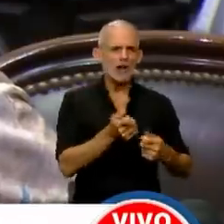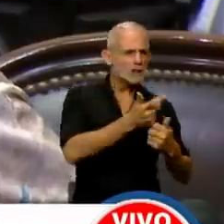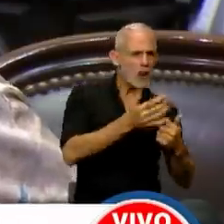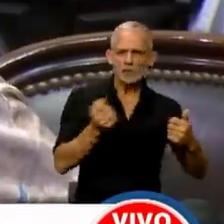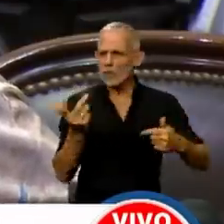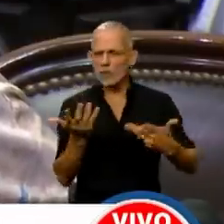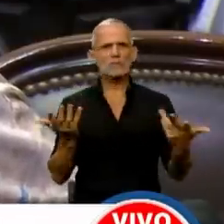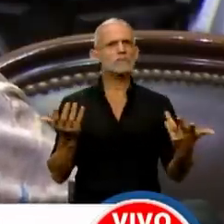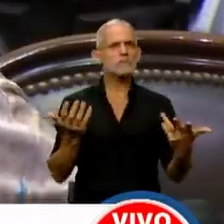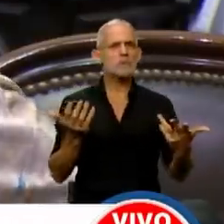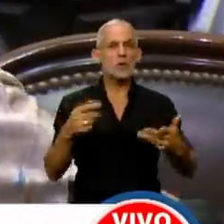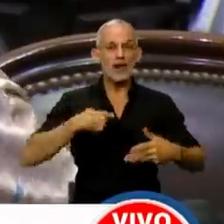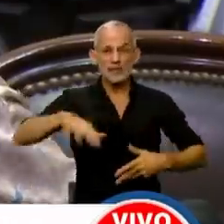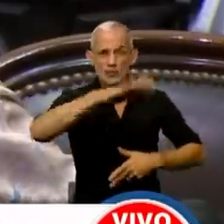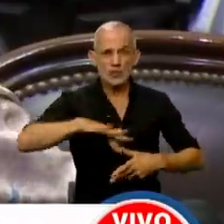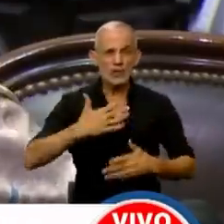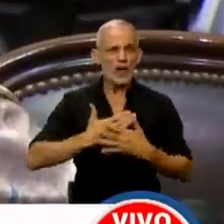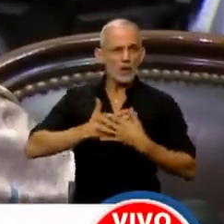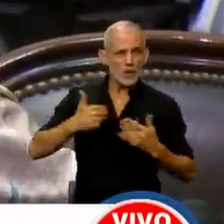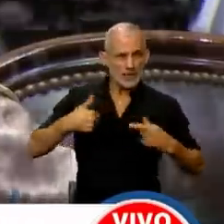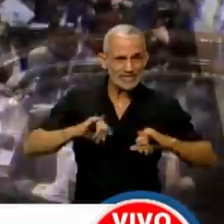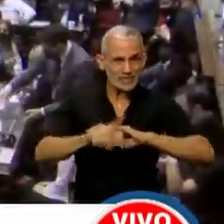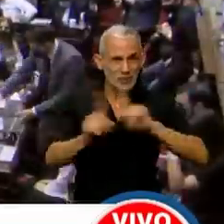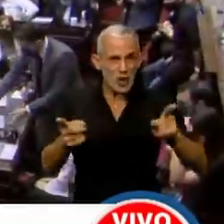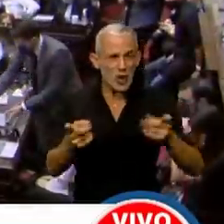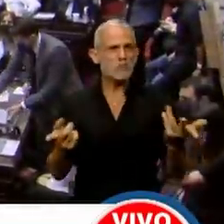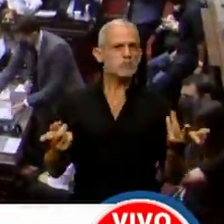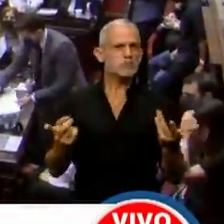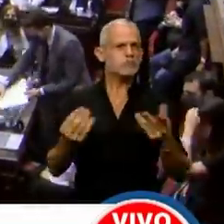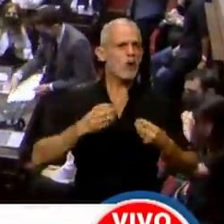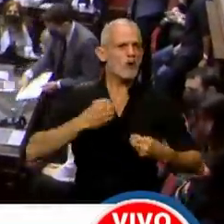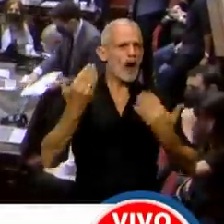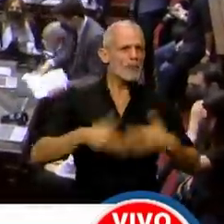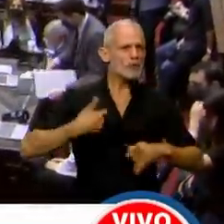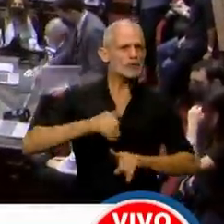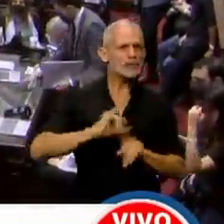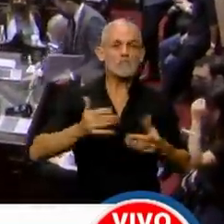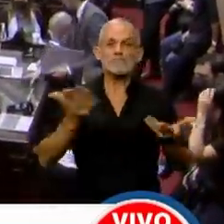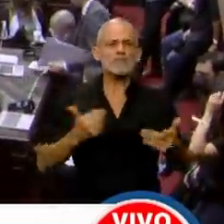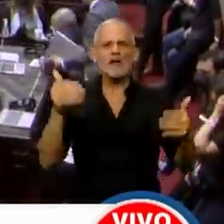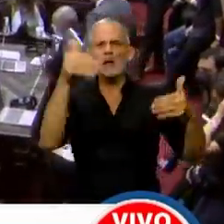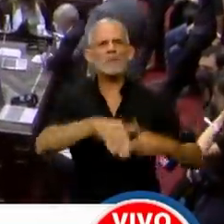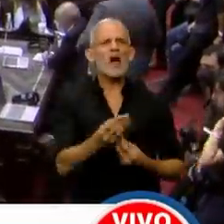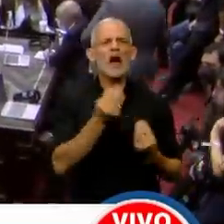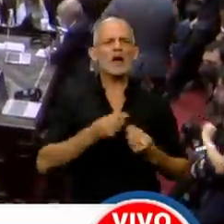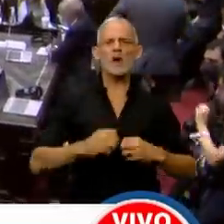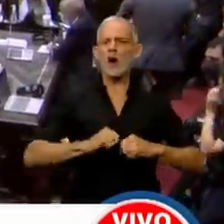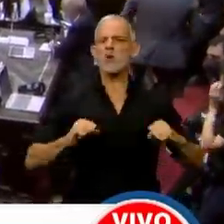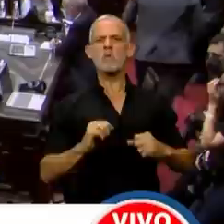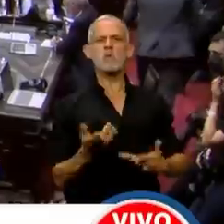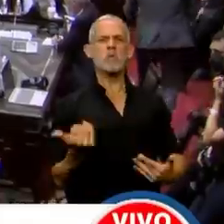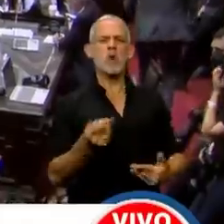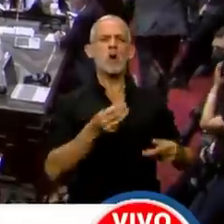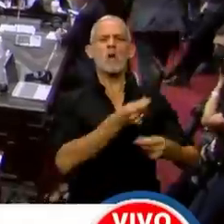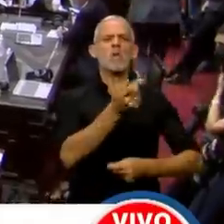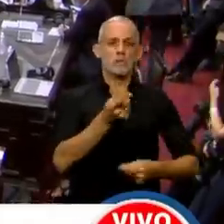¿Cuánto afecto societatis crea? vinieron acá a cojudear un presupuesto